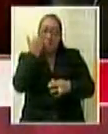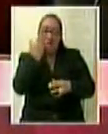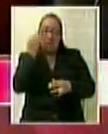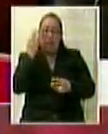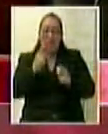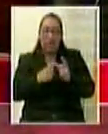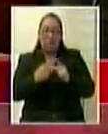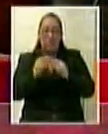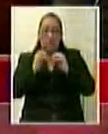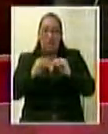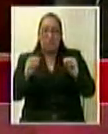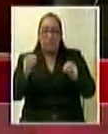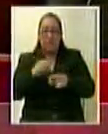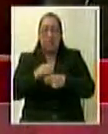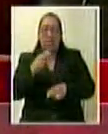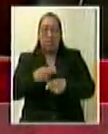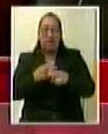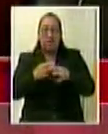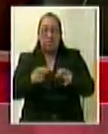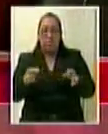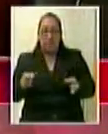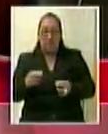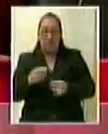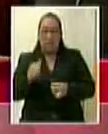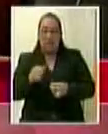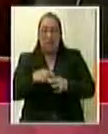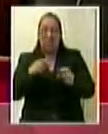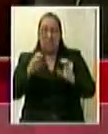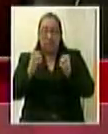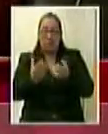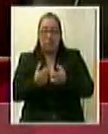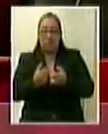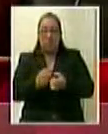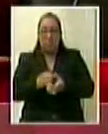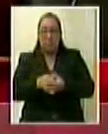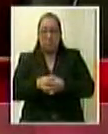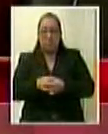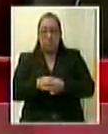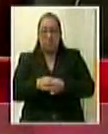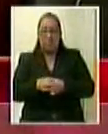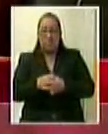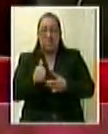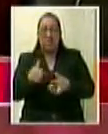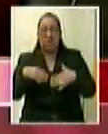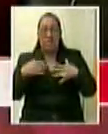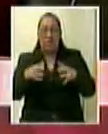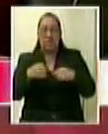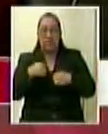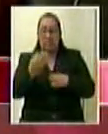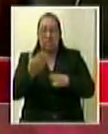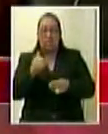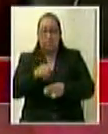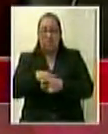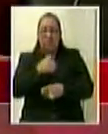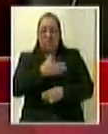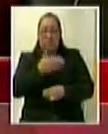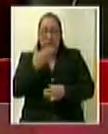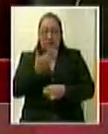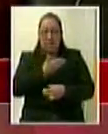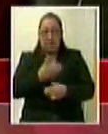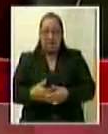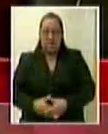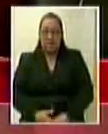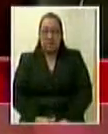Por lo tanto, invoco en nombre de esa población al Pleno del Congreso aceptar ese pedido y votar a favor. Gracias,